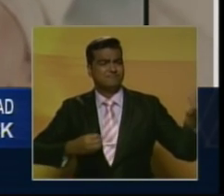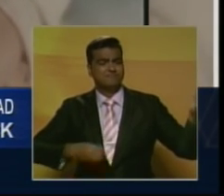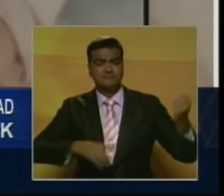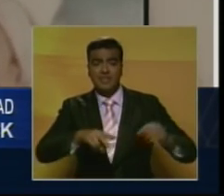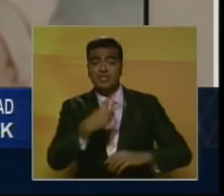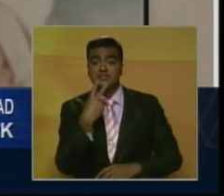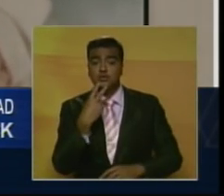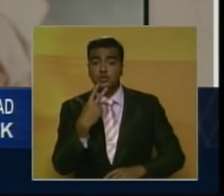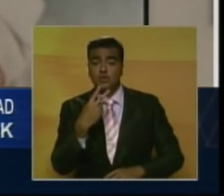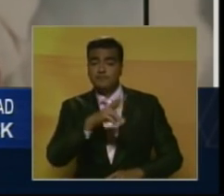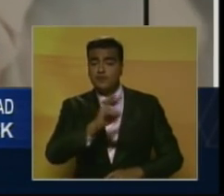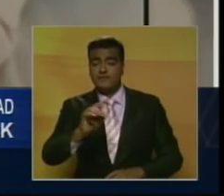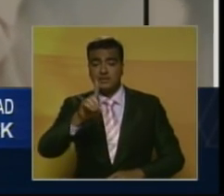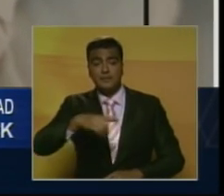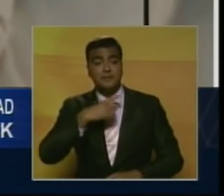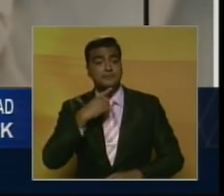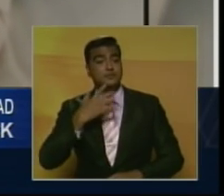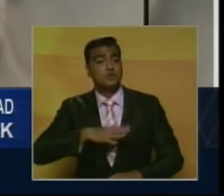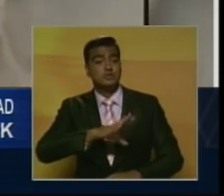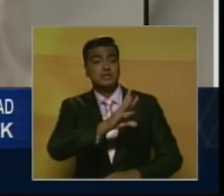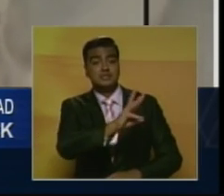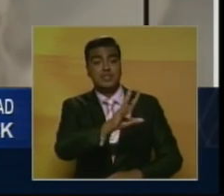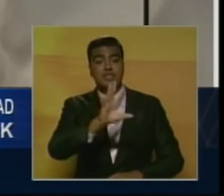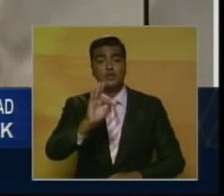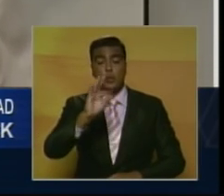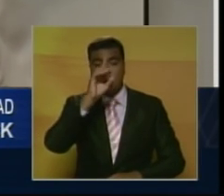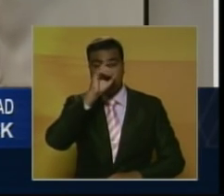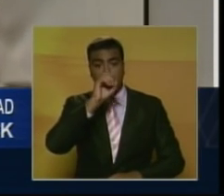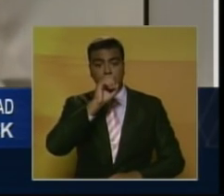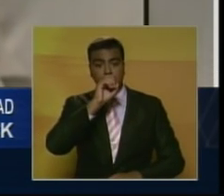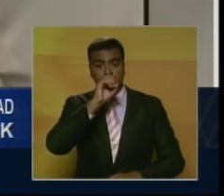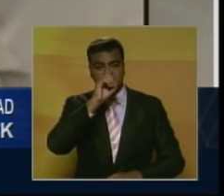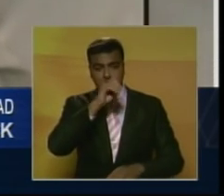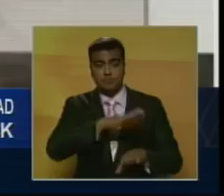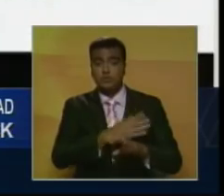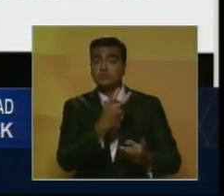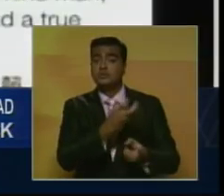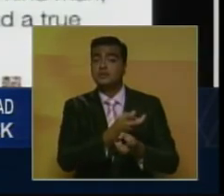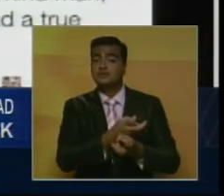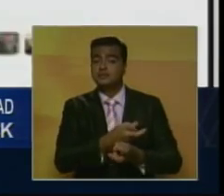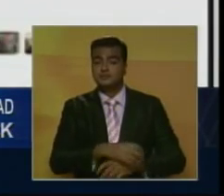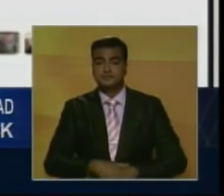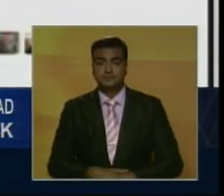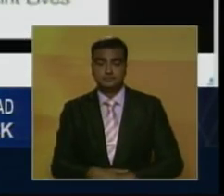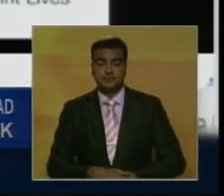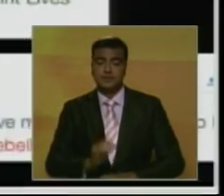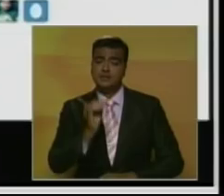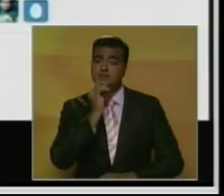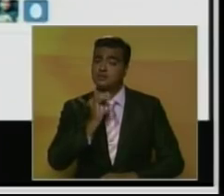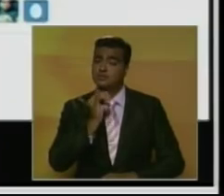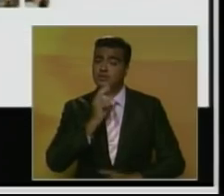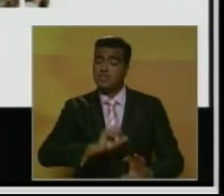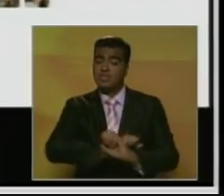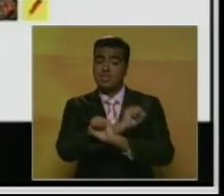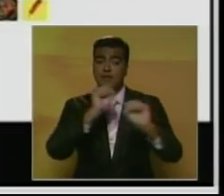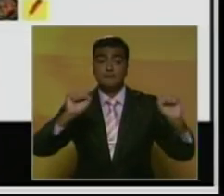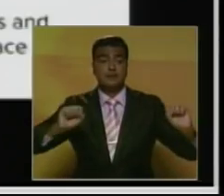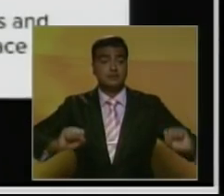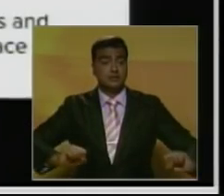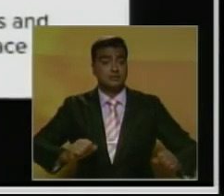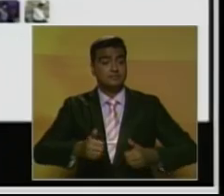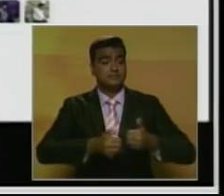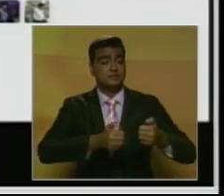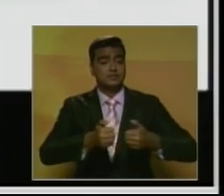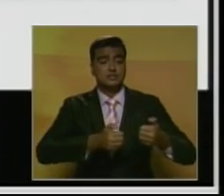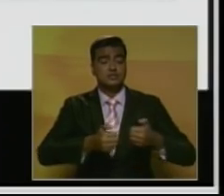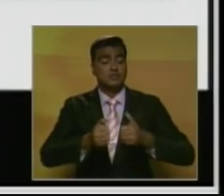del siglo XX, ha fallecido a los 69 años víctima del cáncer. Así se anunciaba esta mañana en los perfiles oficiales